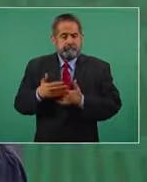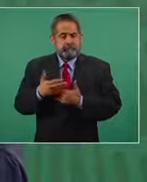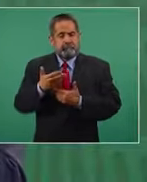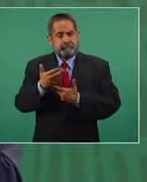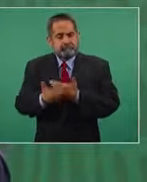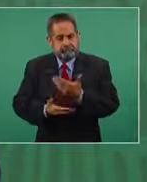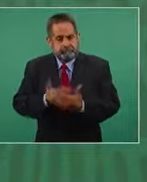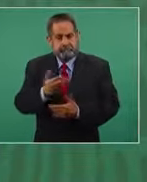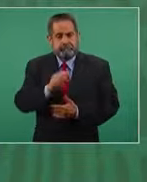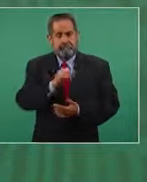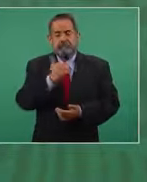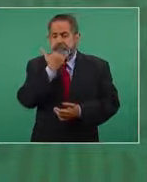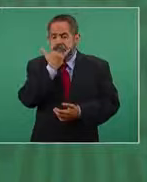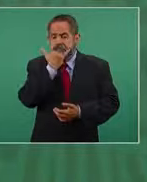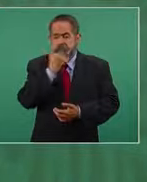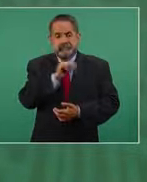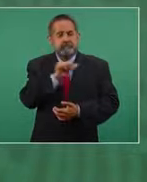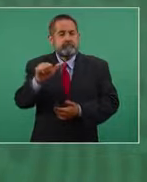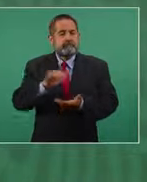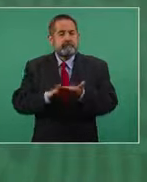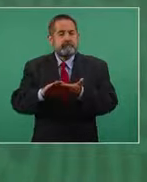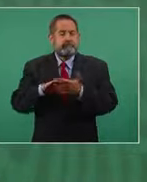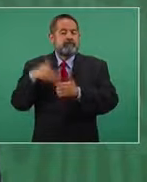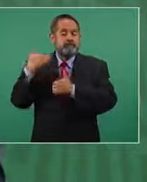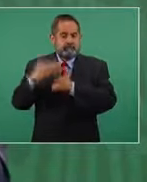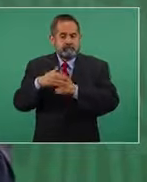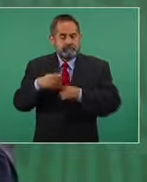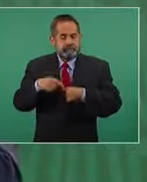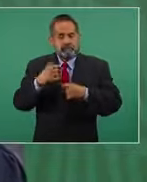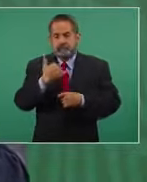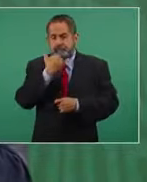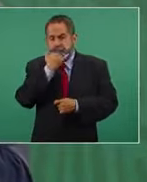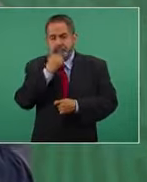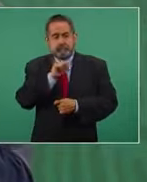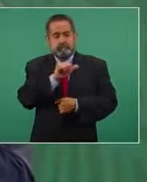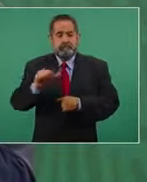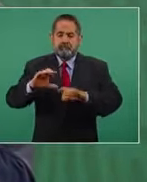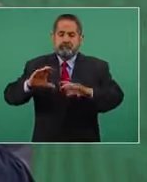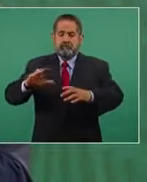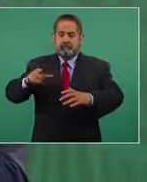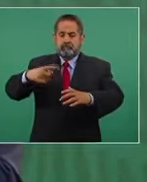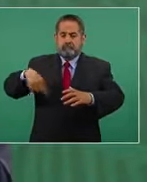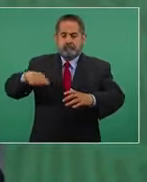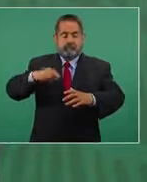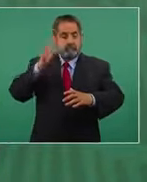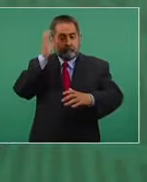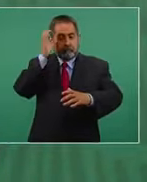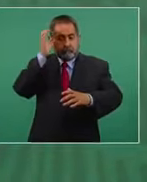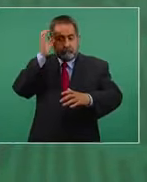disculpas. Va a haber una ceremonia de perdón a la comunidad china